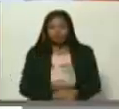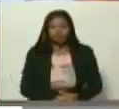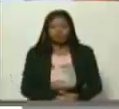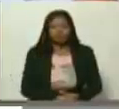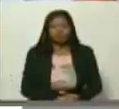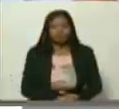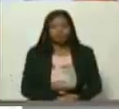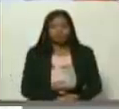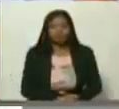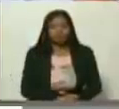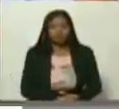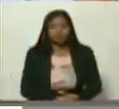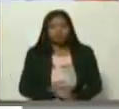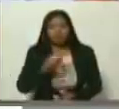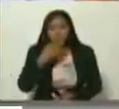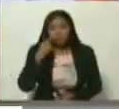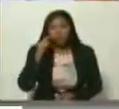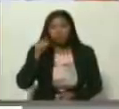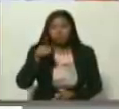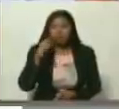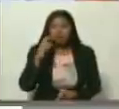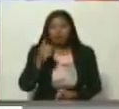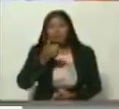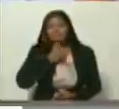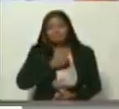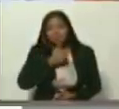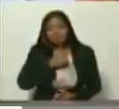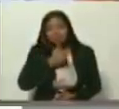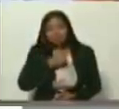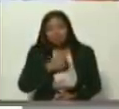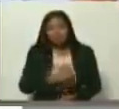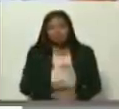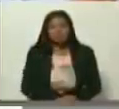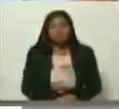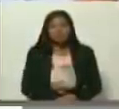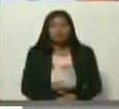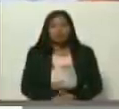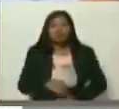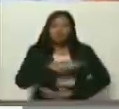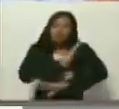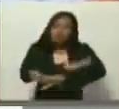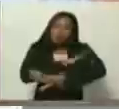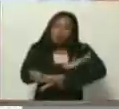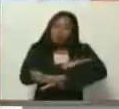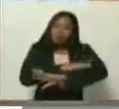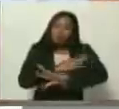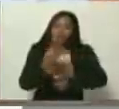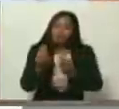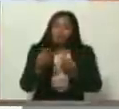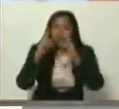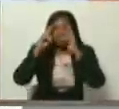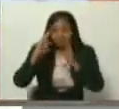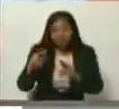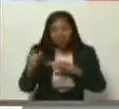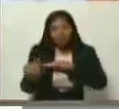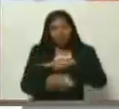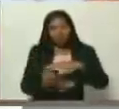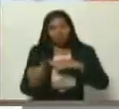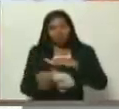por, bueno, por la paciencia, por el civismo, por el respeto a las